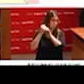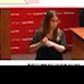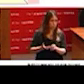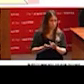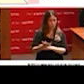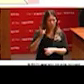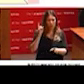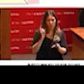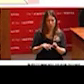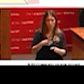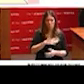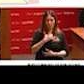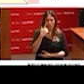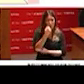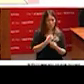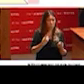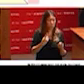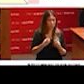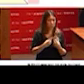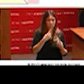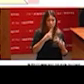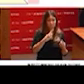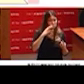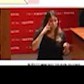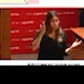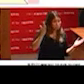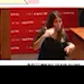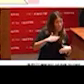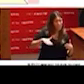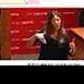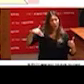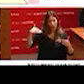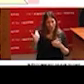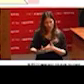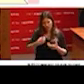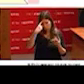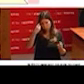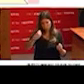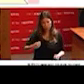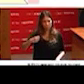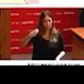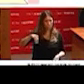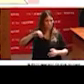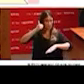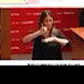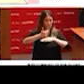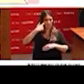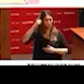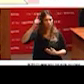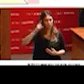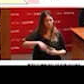nuestra organización sin experiencia Ah hasta vicepresidentes y como veis eh